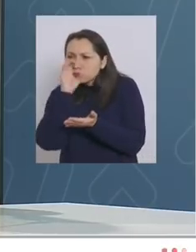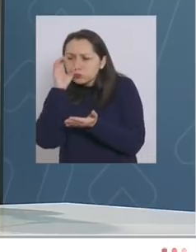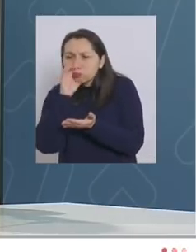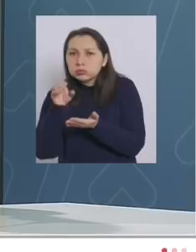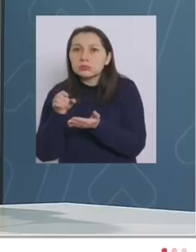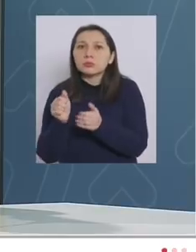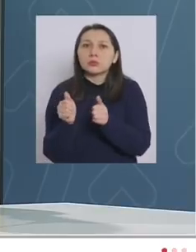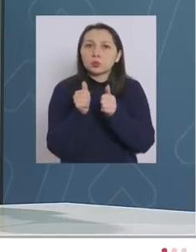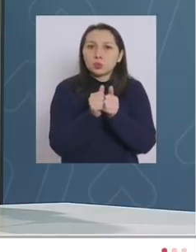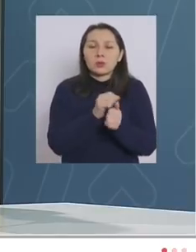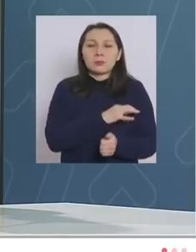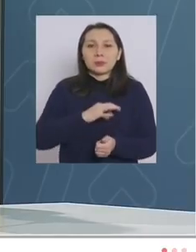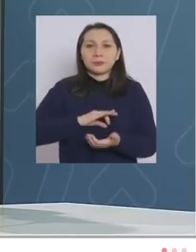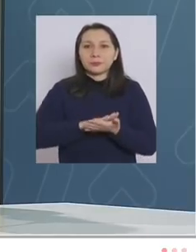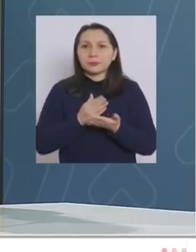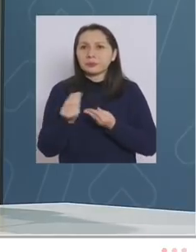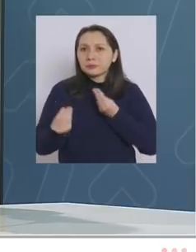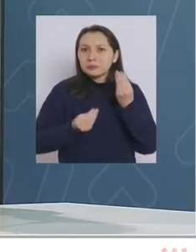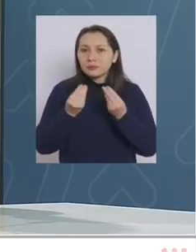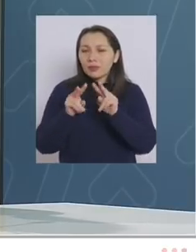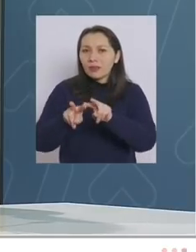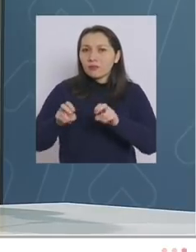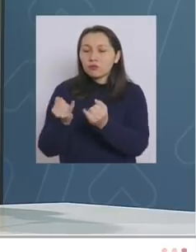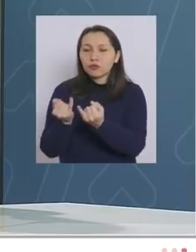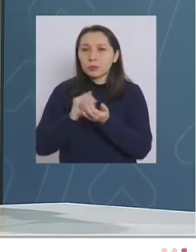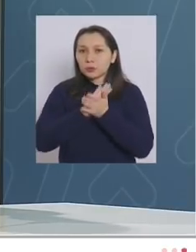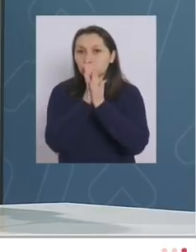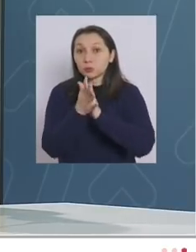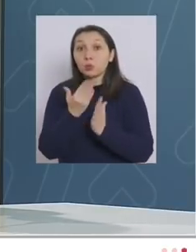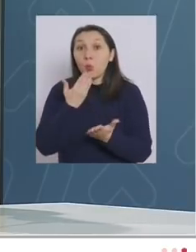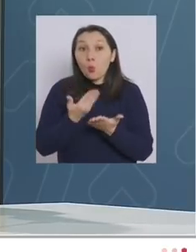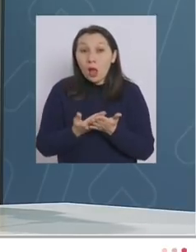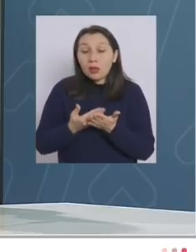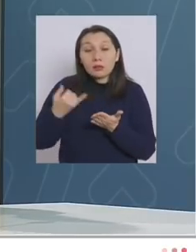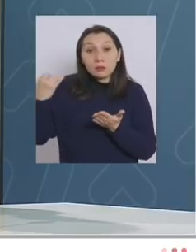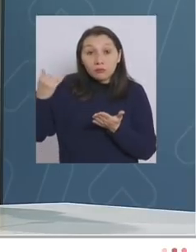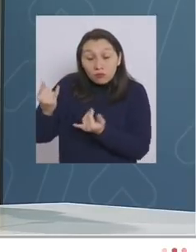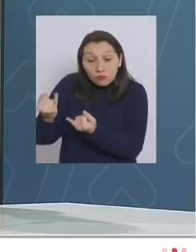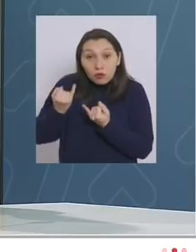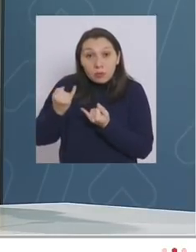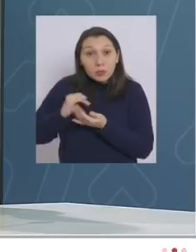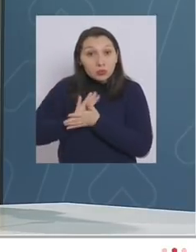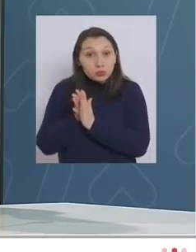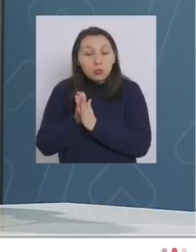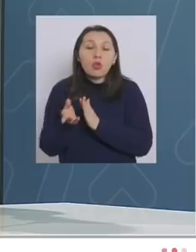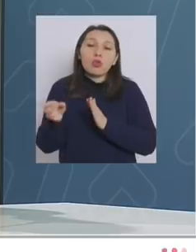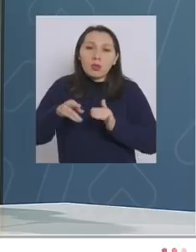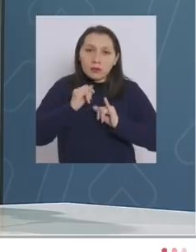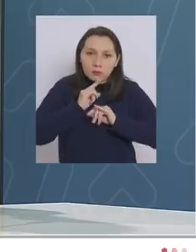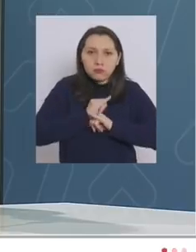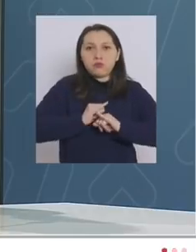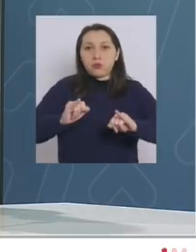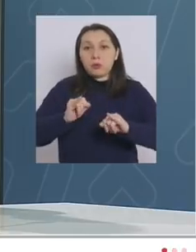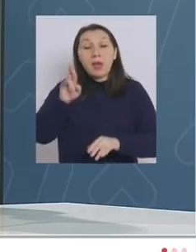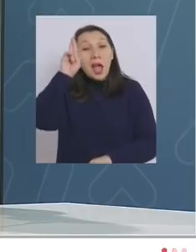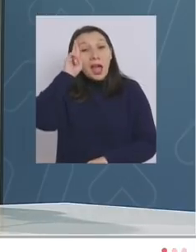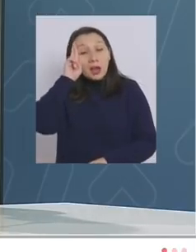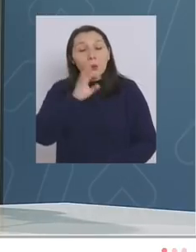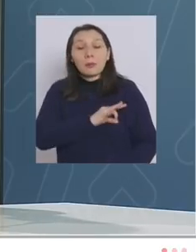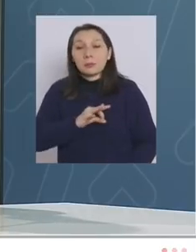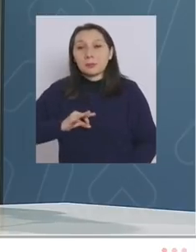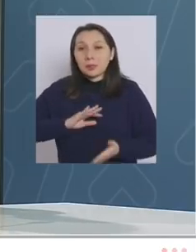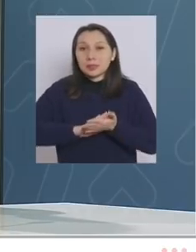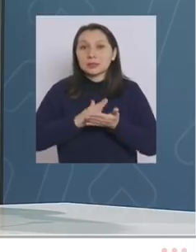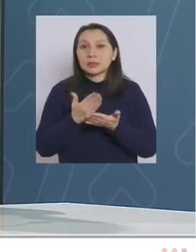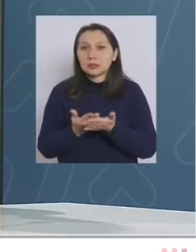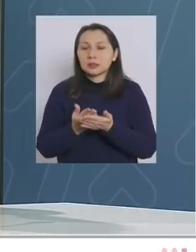analizando en conjunto con el MinSal todos estos antecedentes. En cuanto se tengan noticias, será informado. Quisiera recordar que el Ministerio de